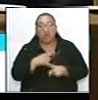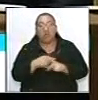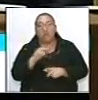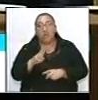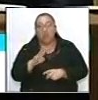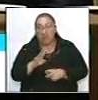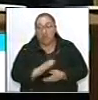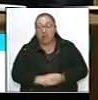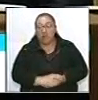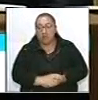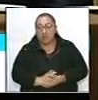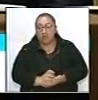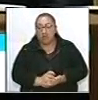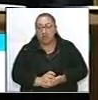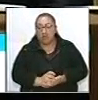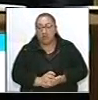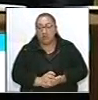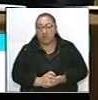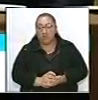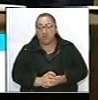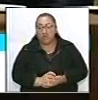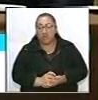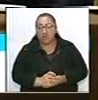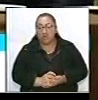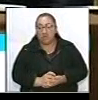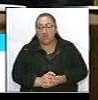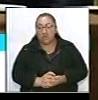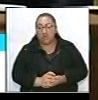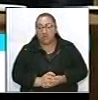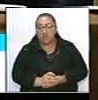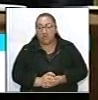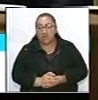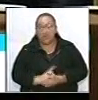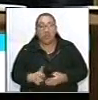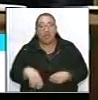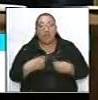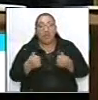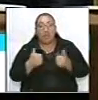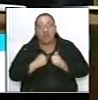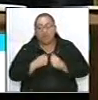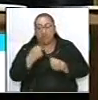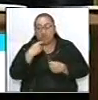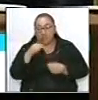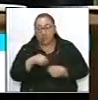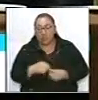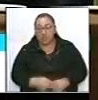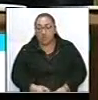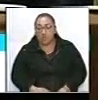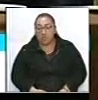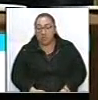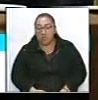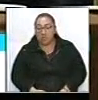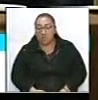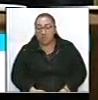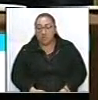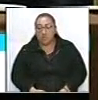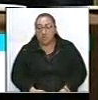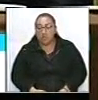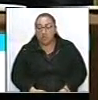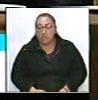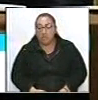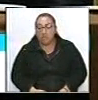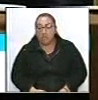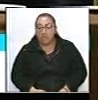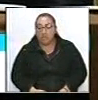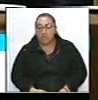24, ¿no? Y no le dan descanso. Es por eso que estamos acá, para poder, al alcance de esto. Y hay